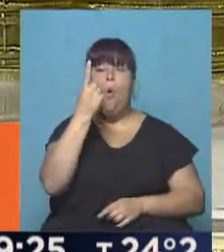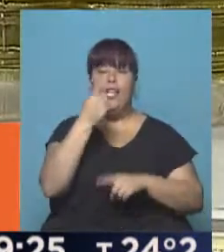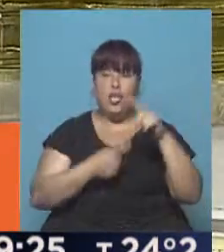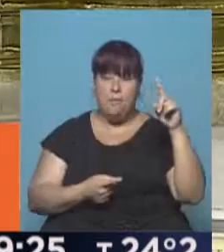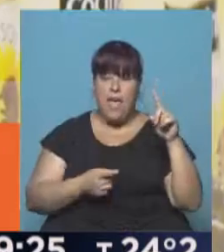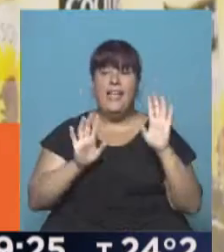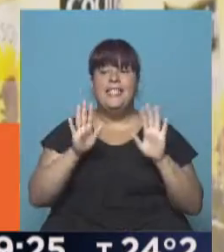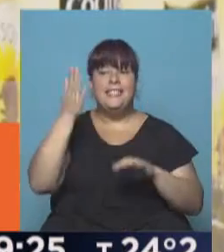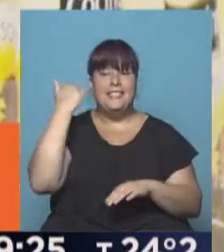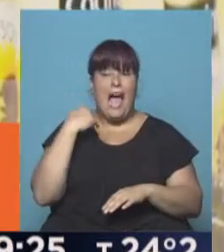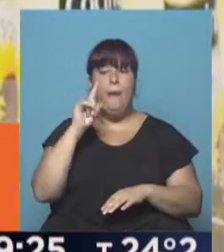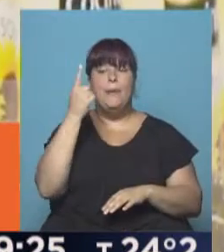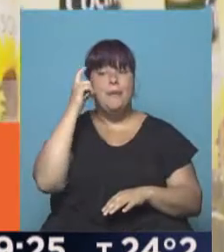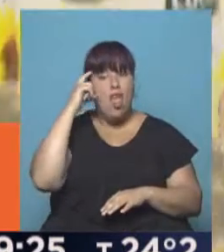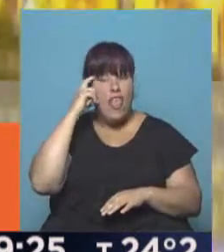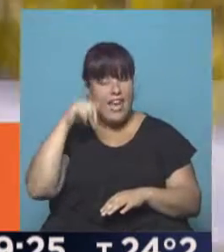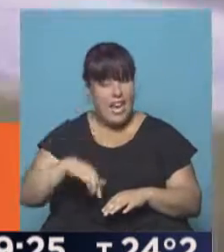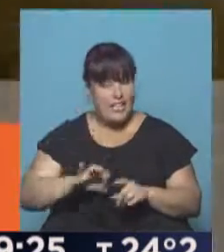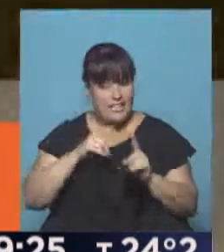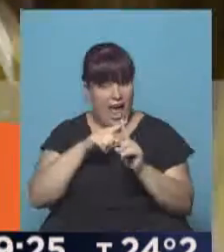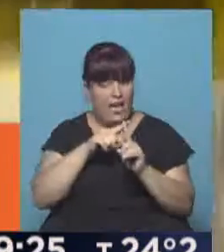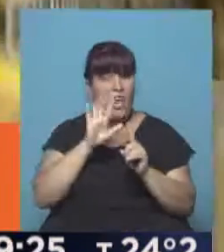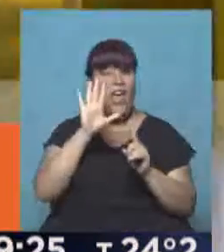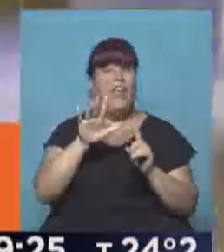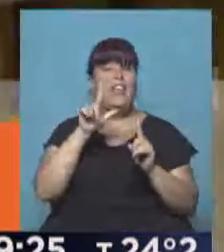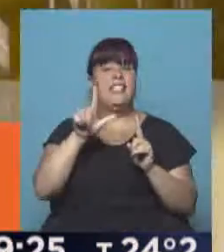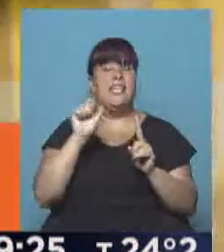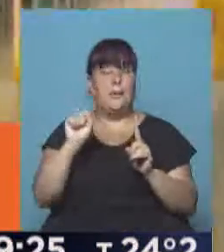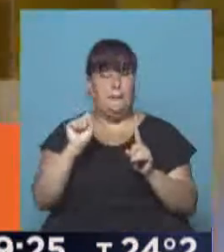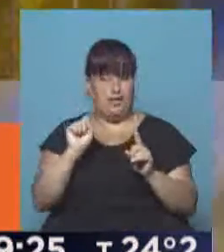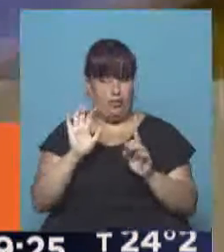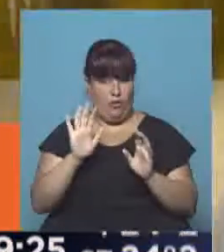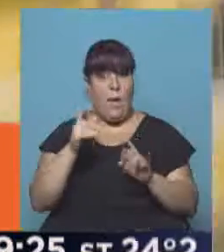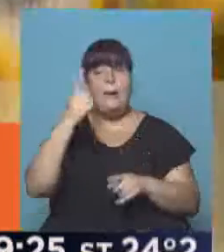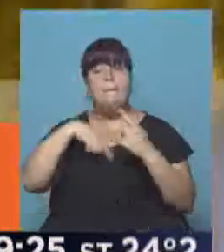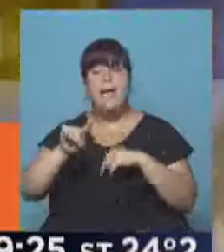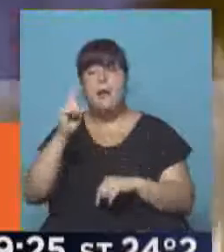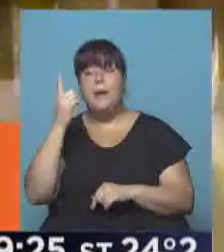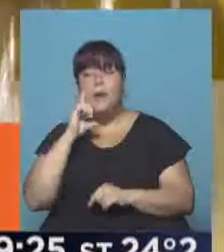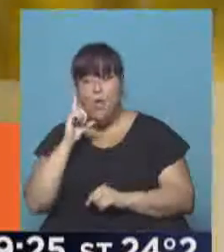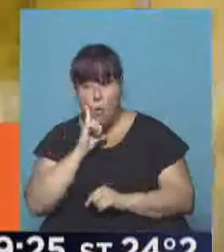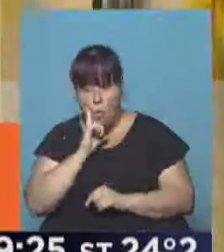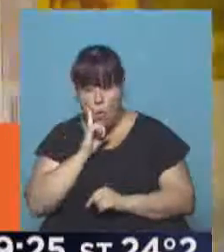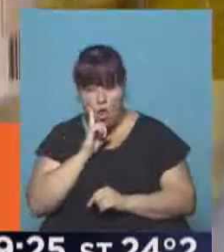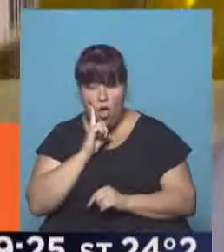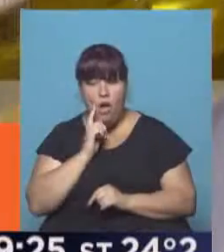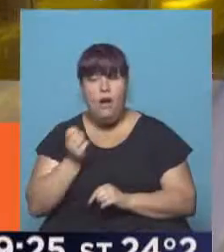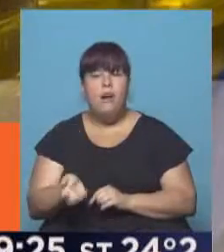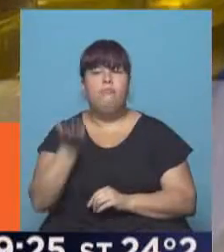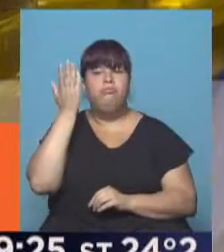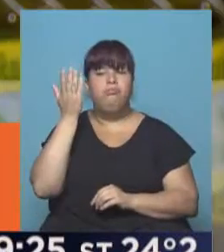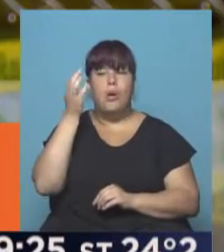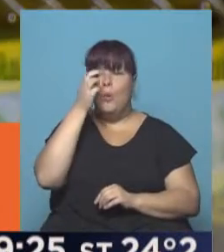que estaba el 1 de enero de este año, 17 pesos. Pero al 1 de julio lo llevaron